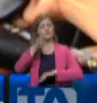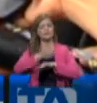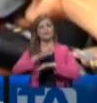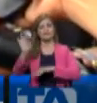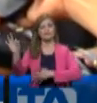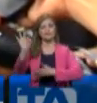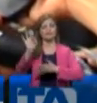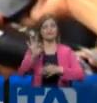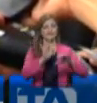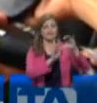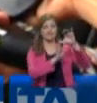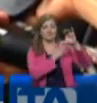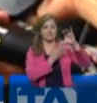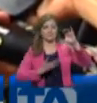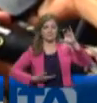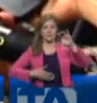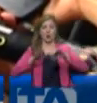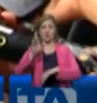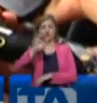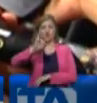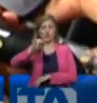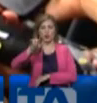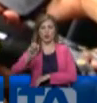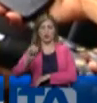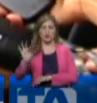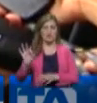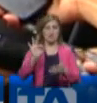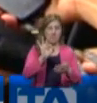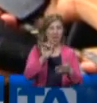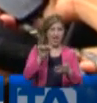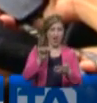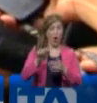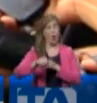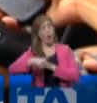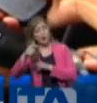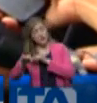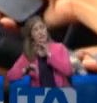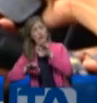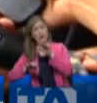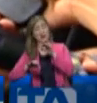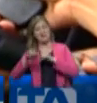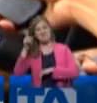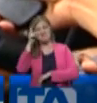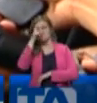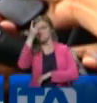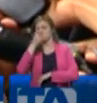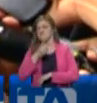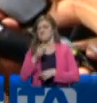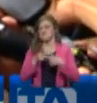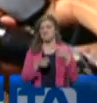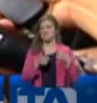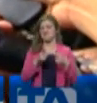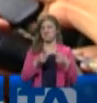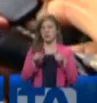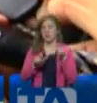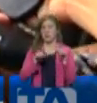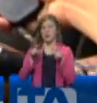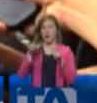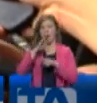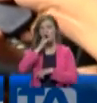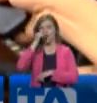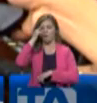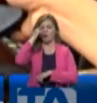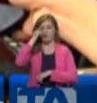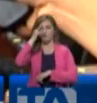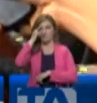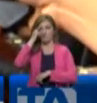Consejo de Participación Ciudadana, difícilmente se habrían tomado las decisiones que han permitido desmontar, al